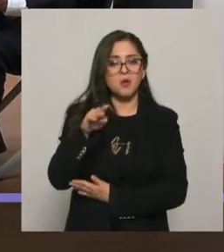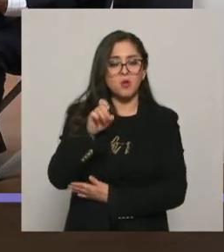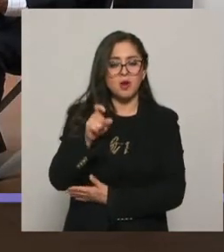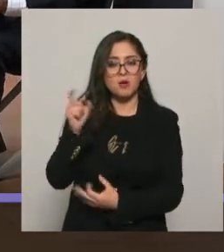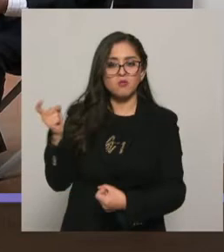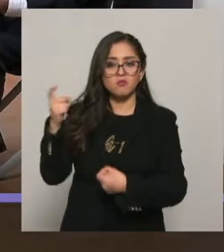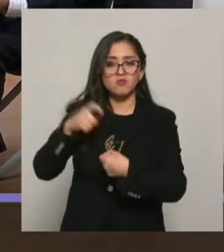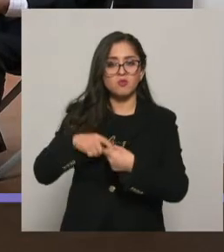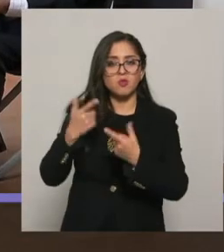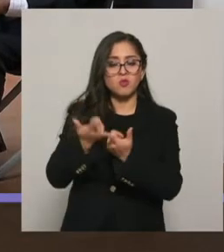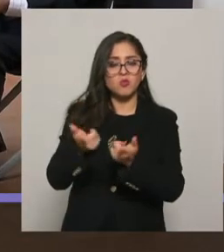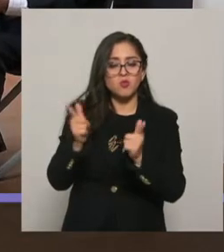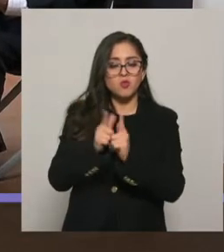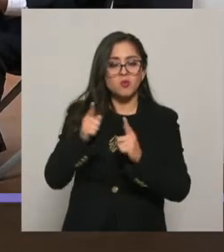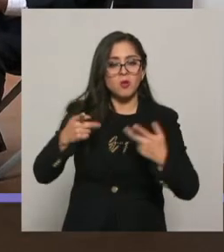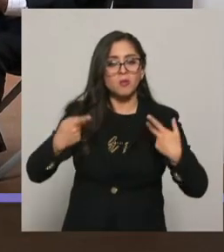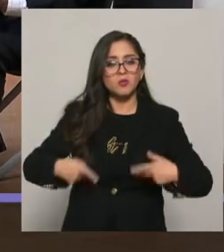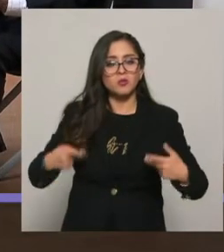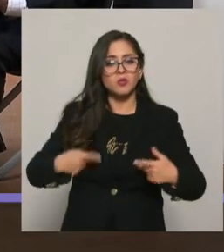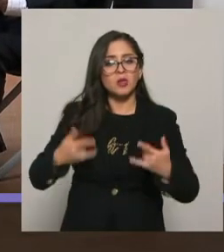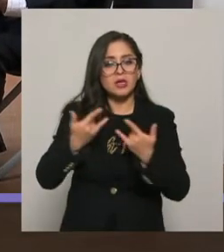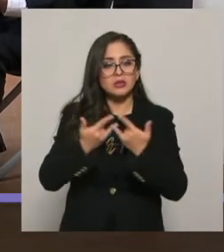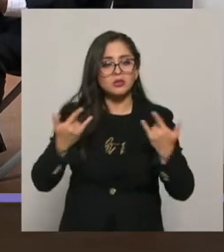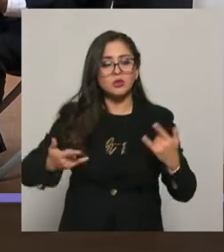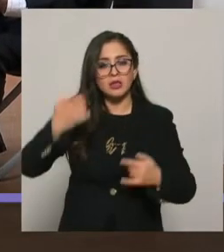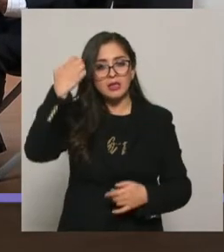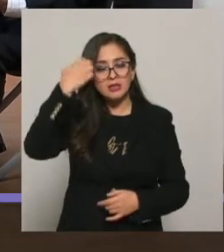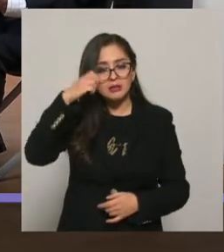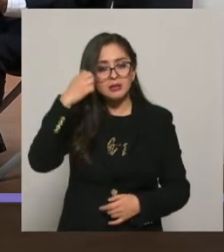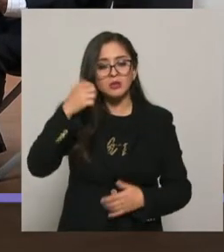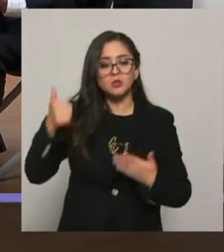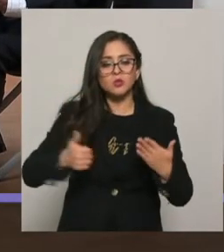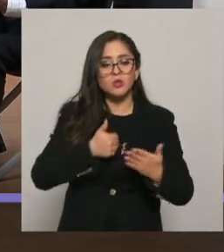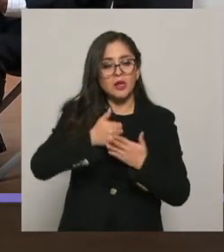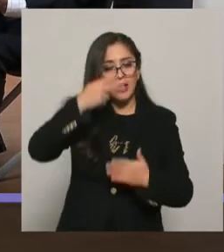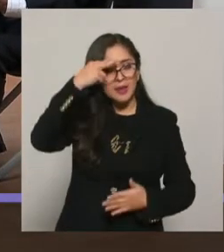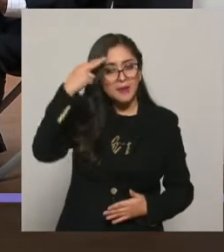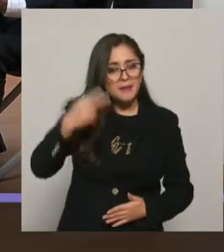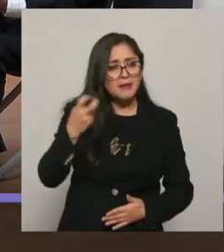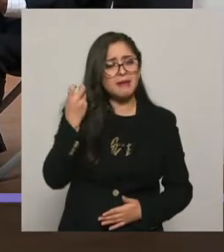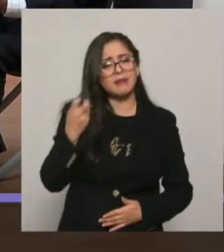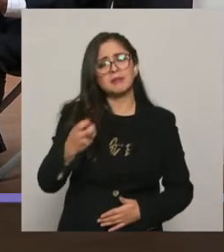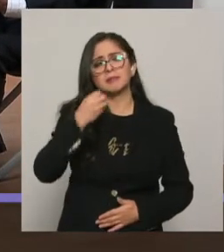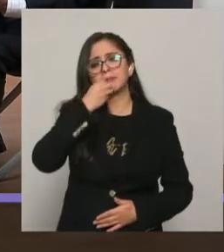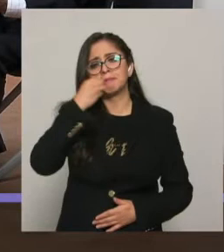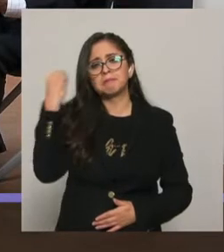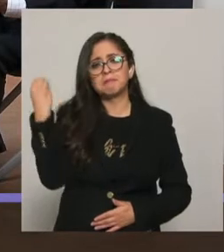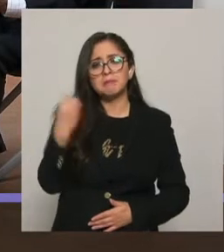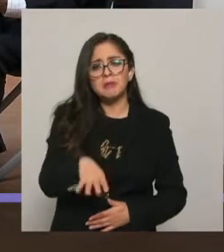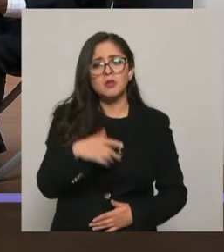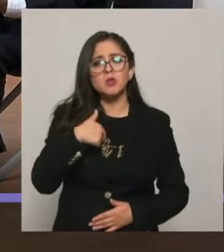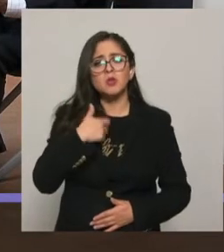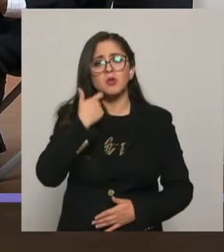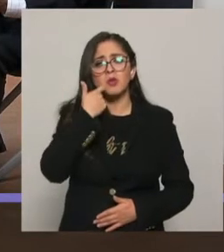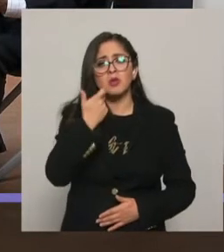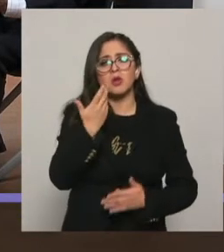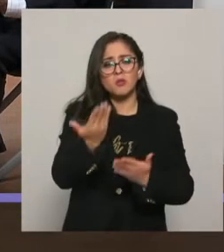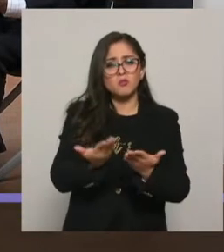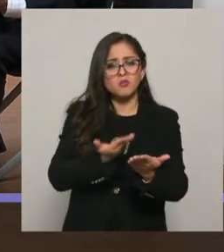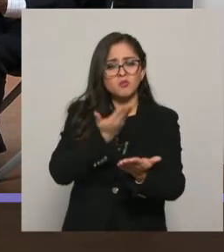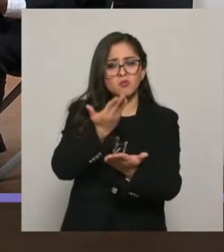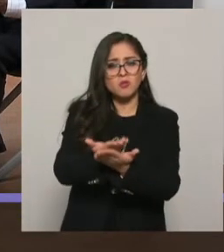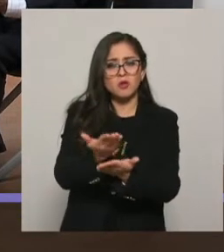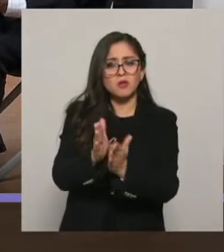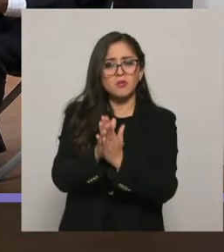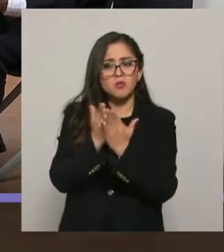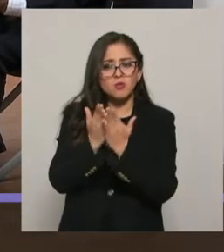a este Consejo de Cronistas de la Ciudad de México, y es un libro maravilloso, y justamente se lo quiero entregar a usted, maestro. Usted me lo